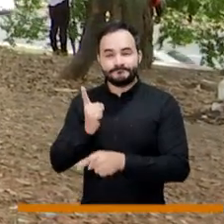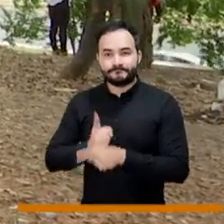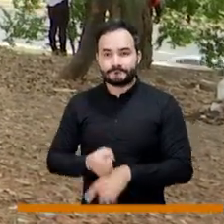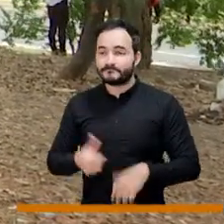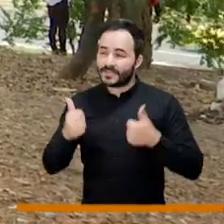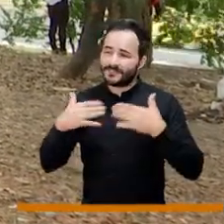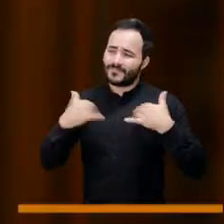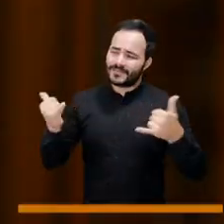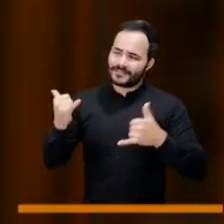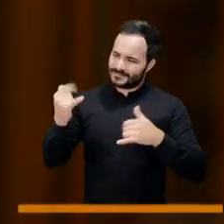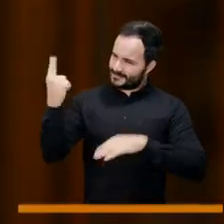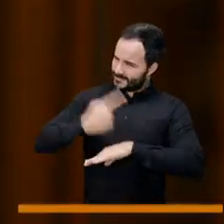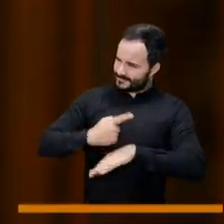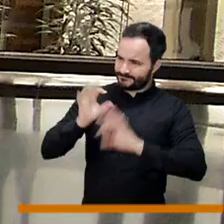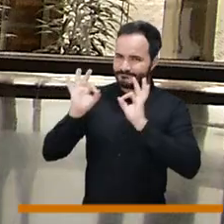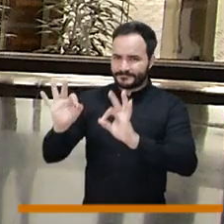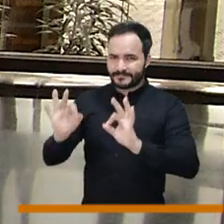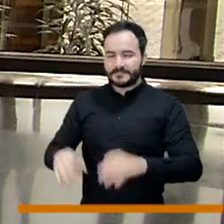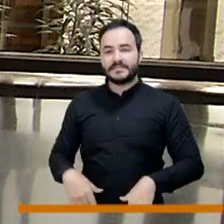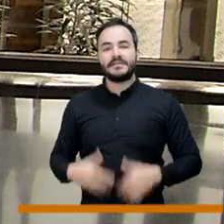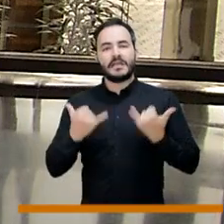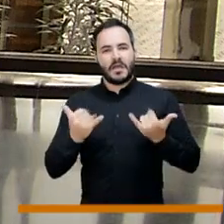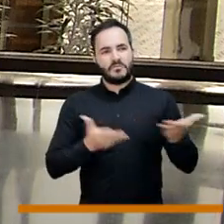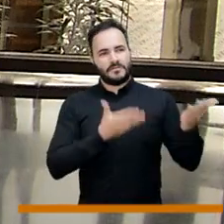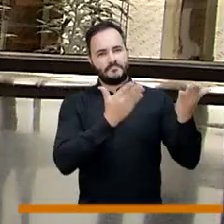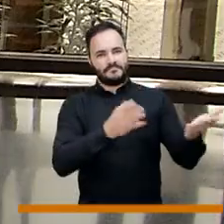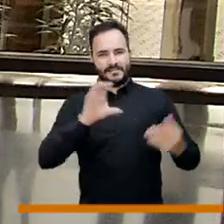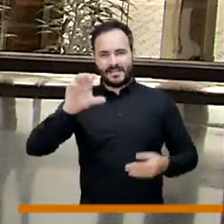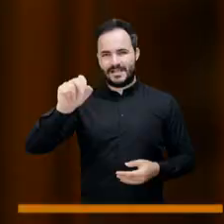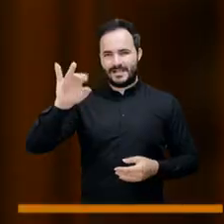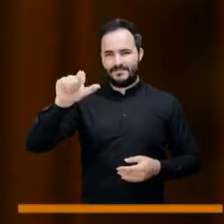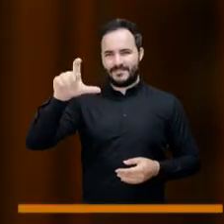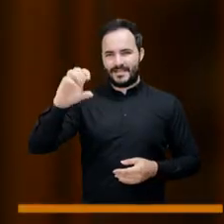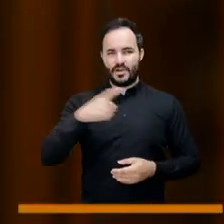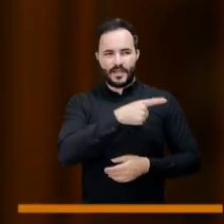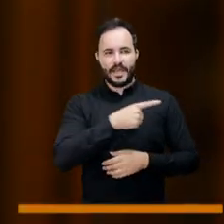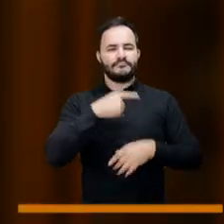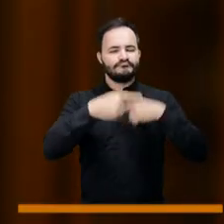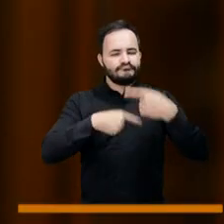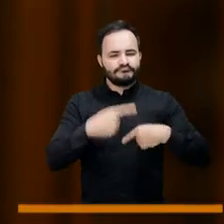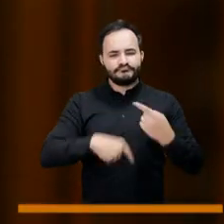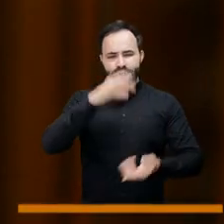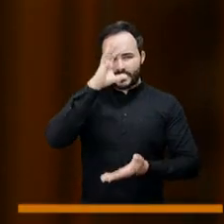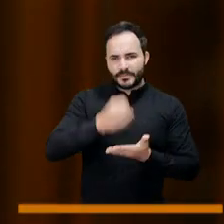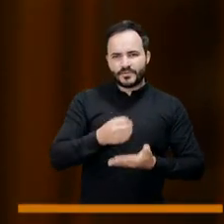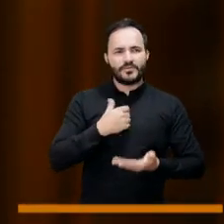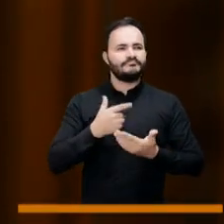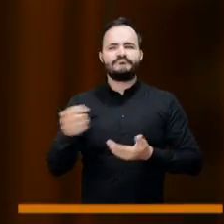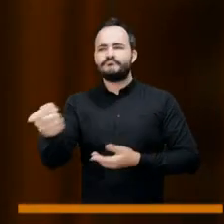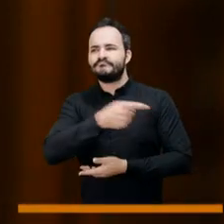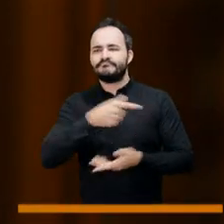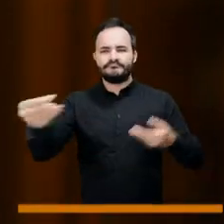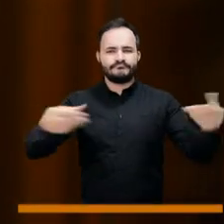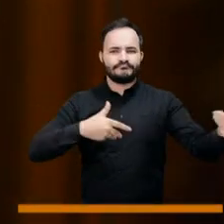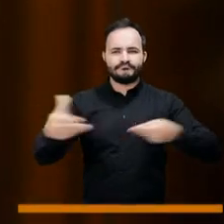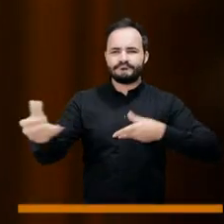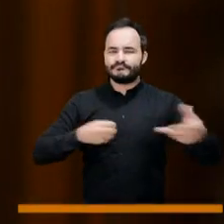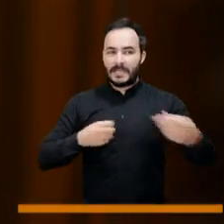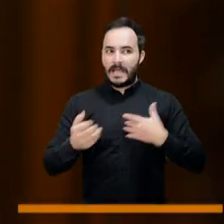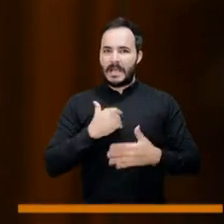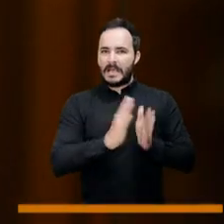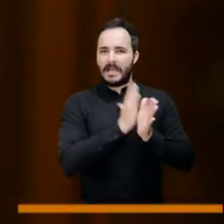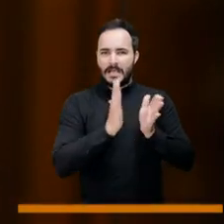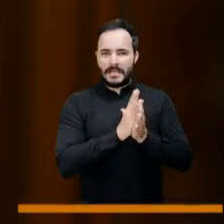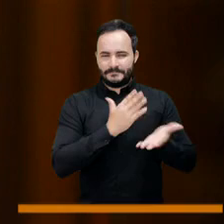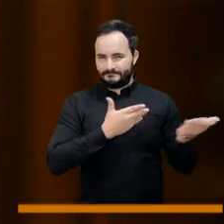Luis, un resto de jornada muy feliz. Y nosotros nos vamos con Camilo, que sigue al lado de ustedes, la gente,